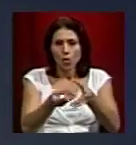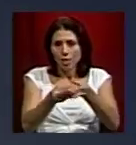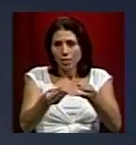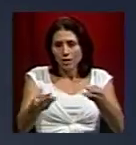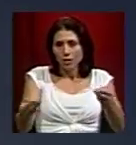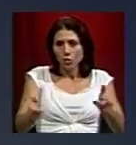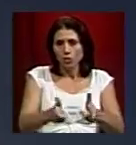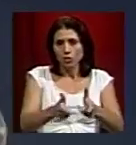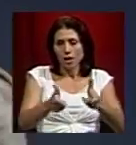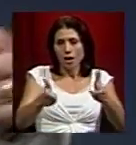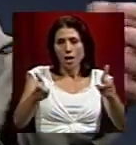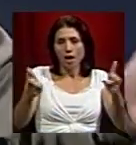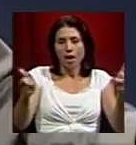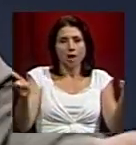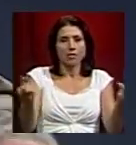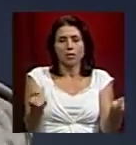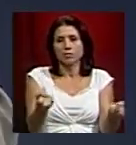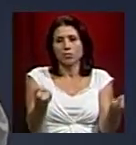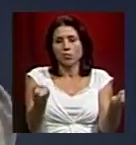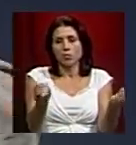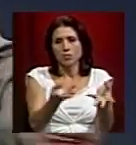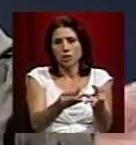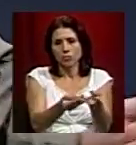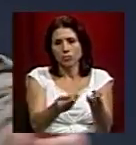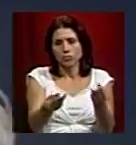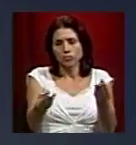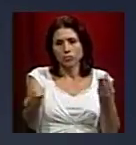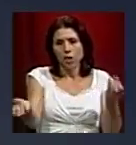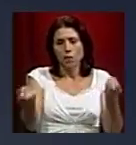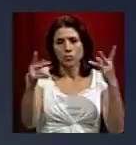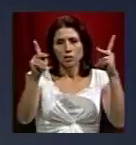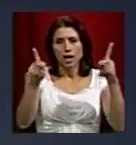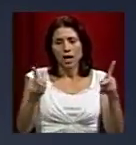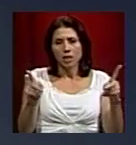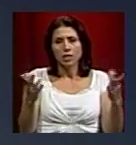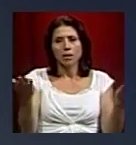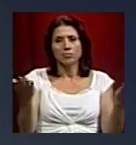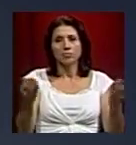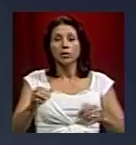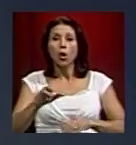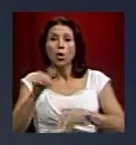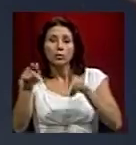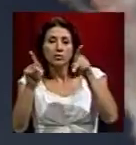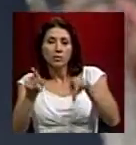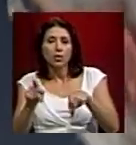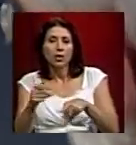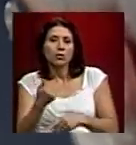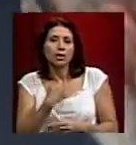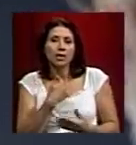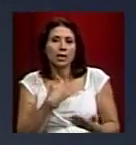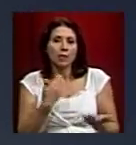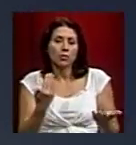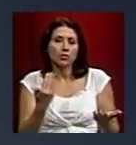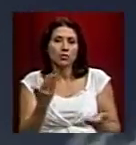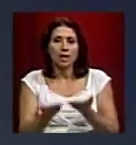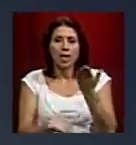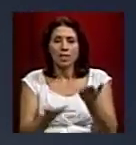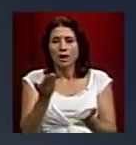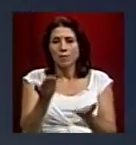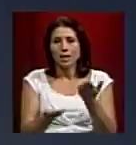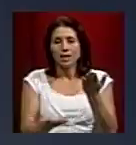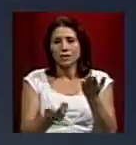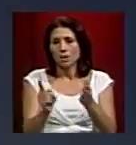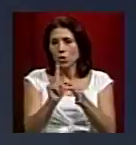grandes, abundancia de tierra, abundancia de gente. Otros, lo que tenemos, tal vez no